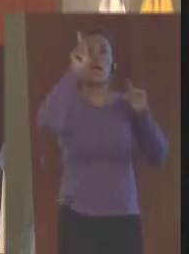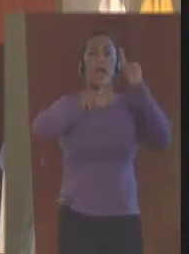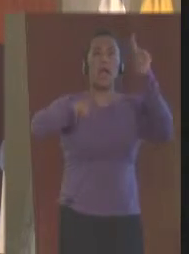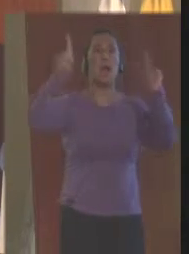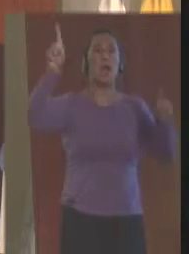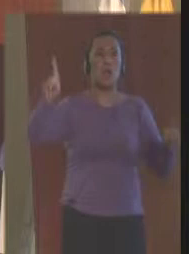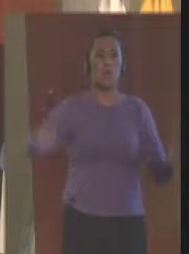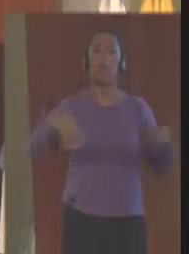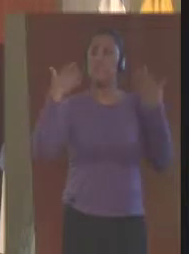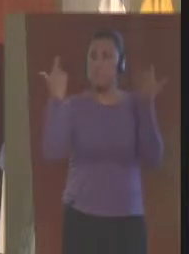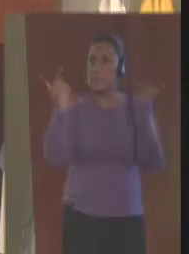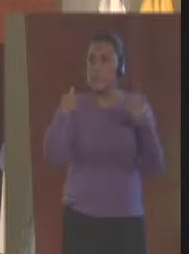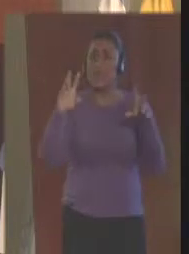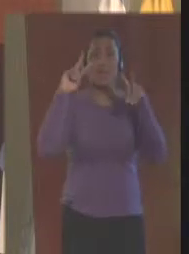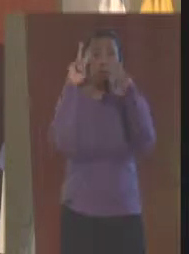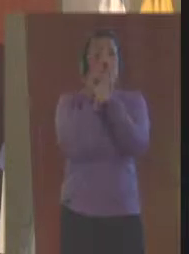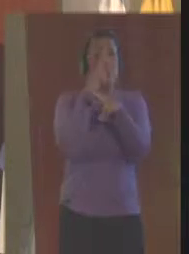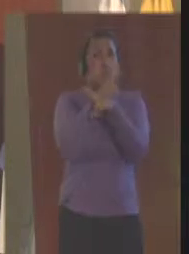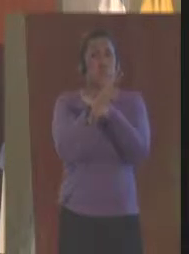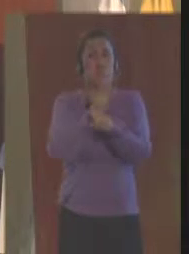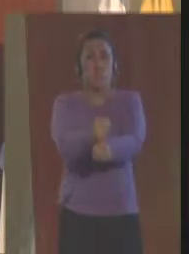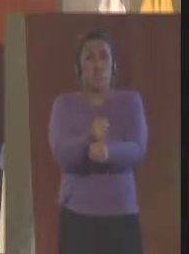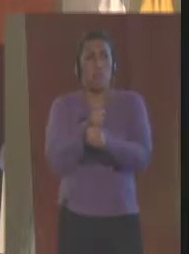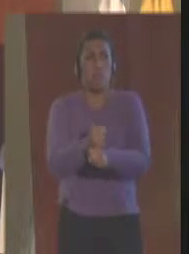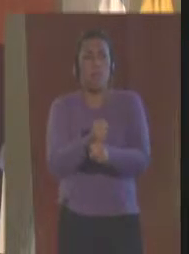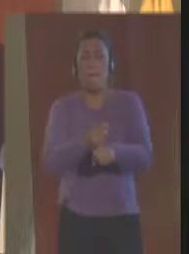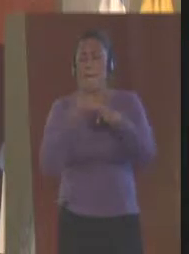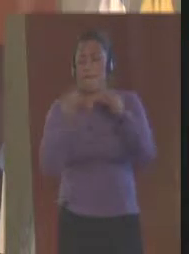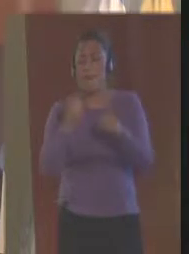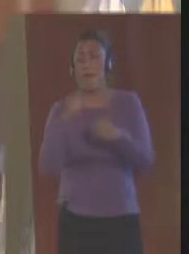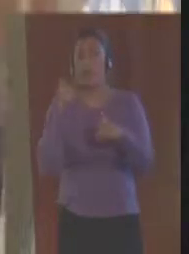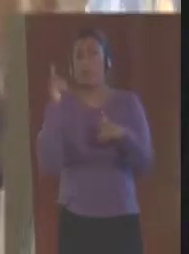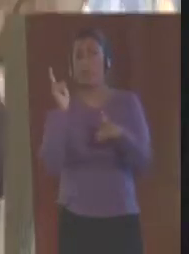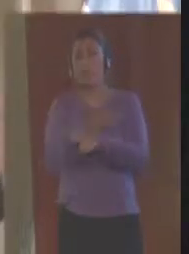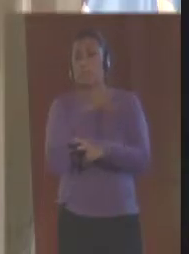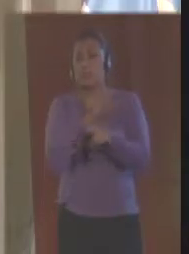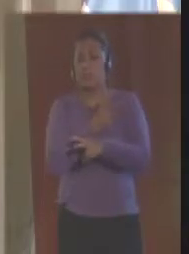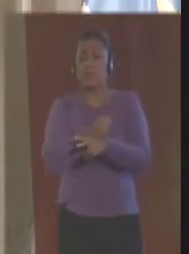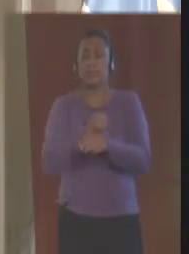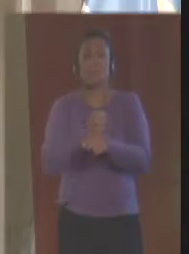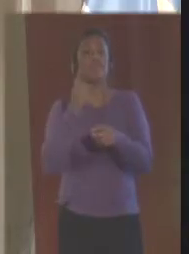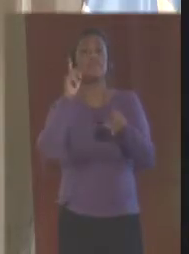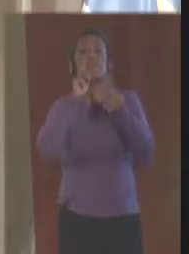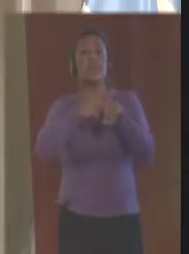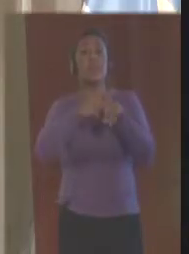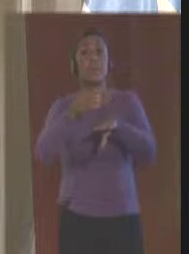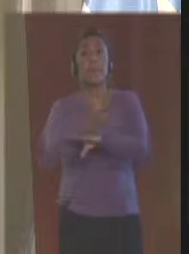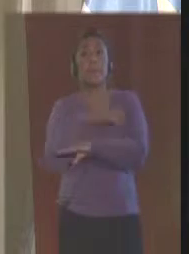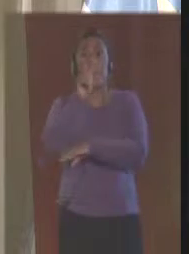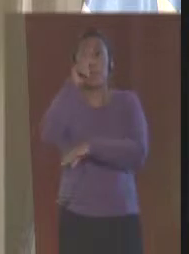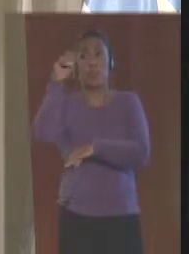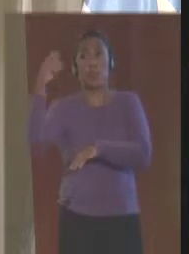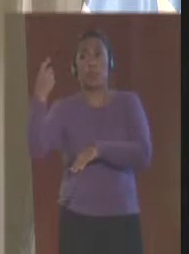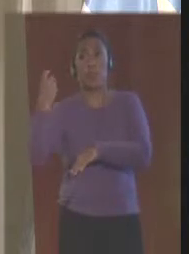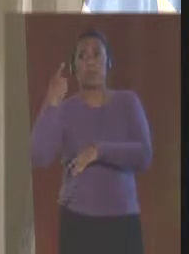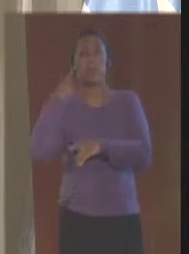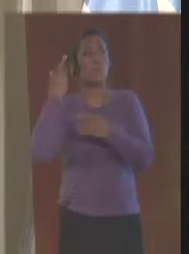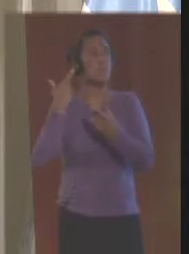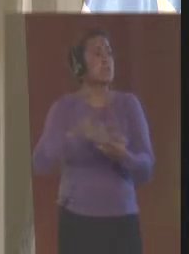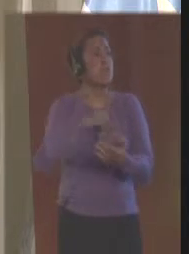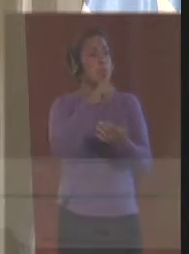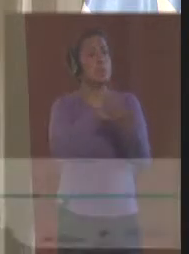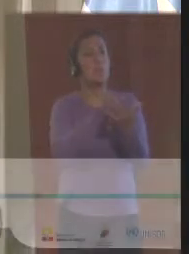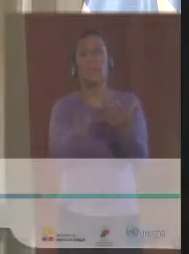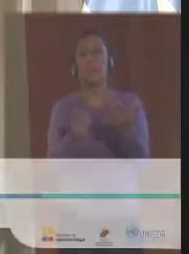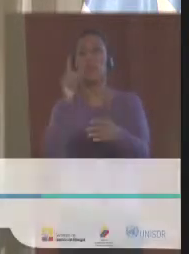que ya son de riesgo o de alto riesgo, en donde no se permite, de acuerdo a la normativa, una ordenanza vigente desde el año 2011, no se